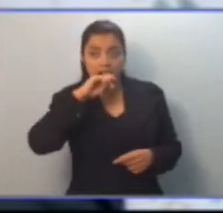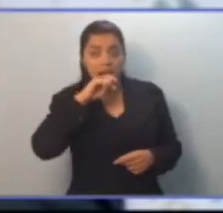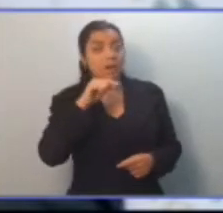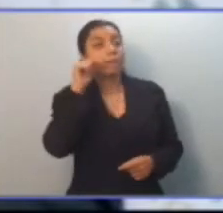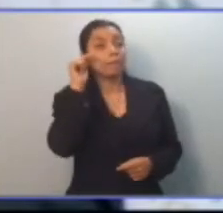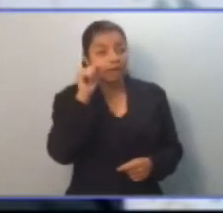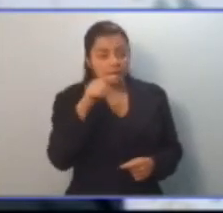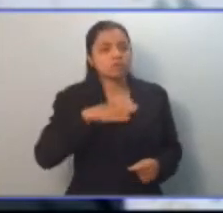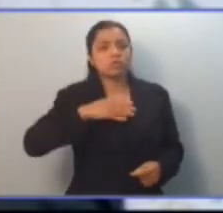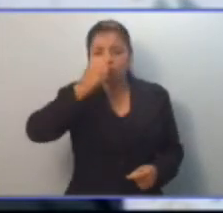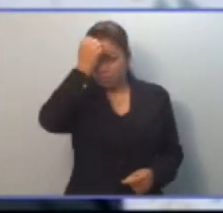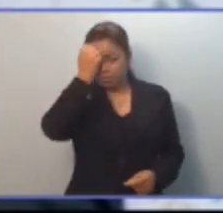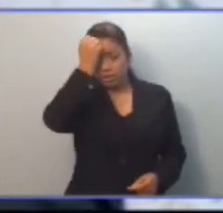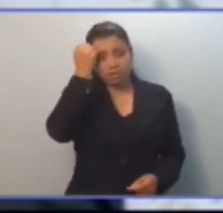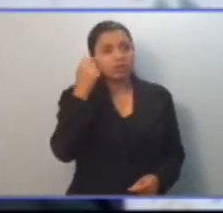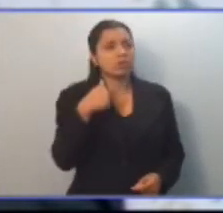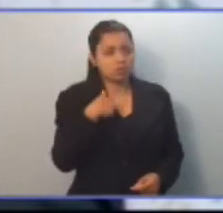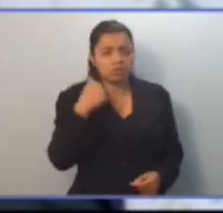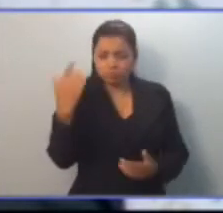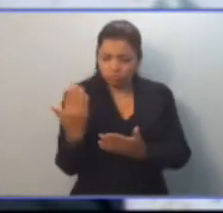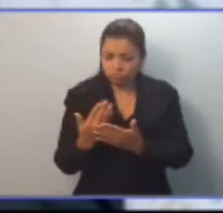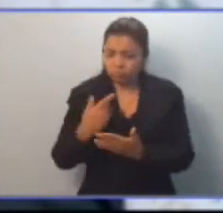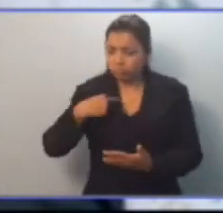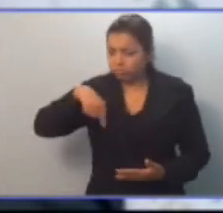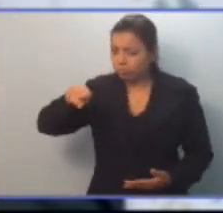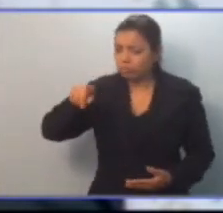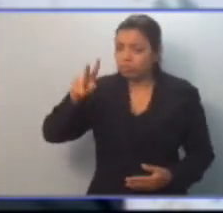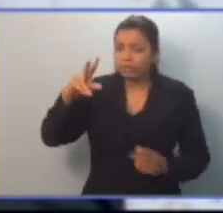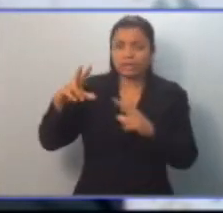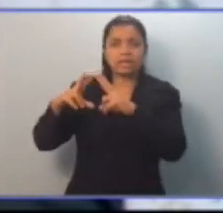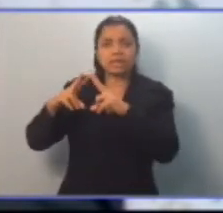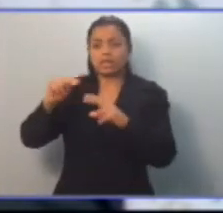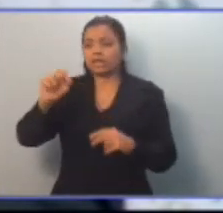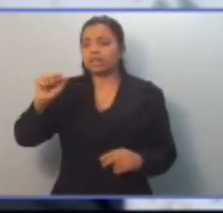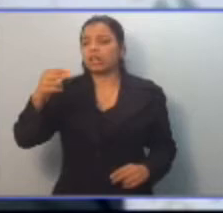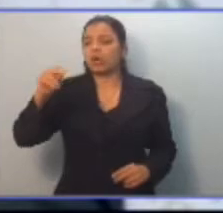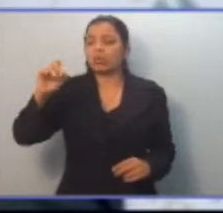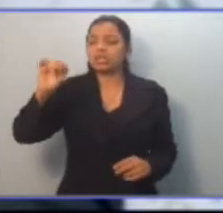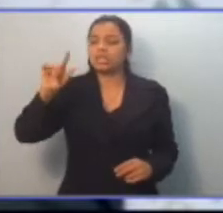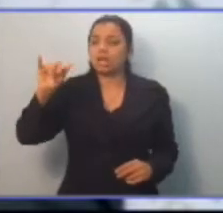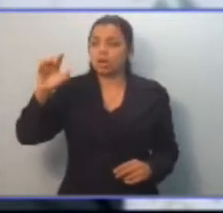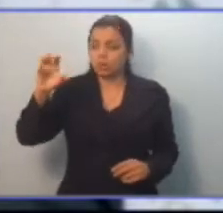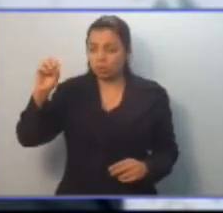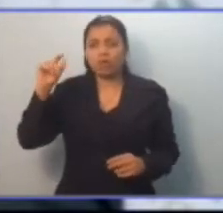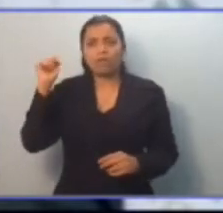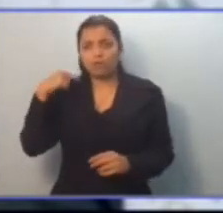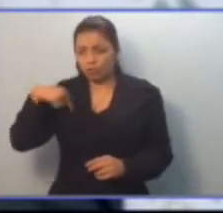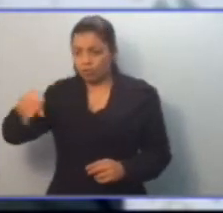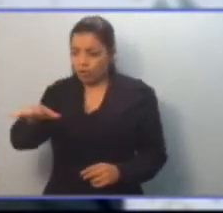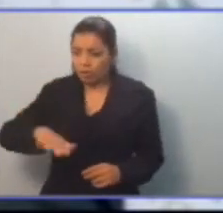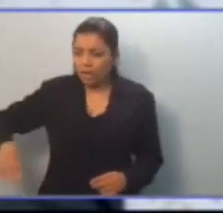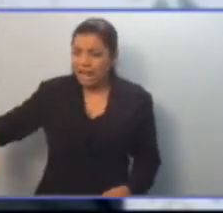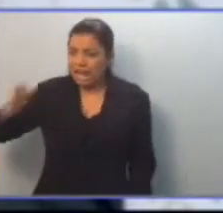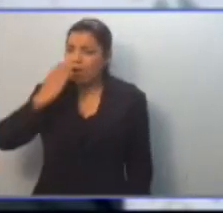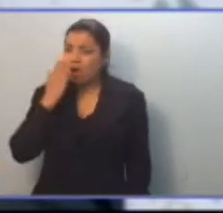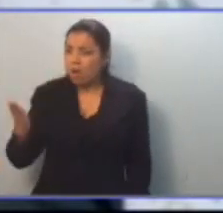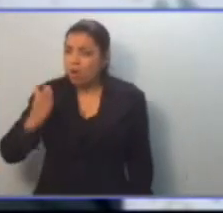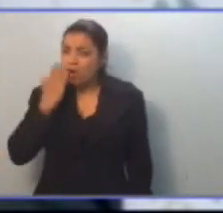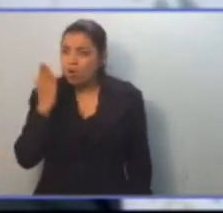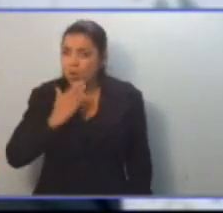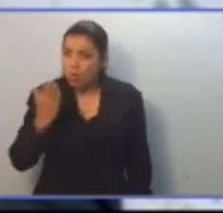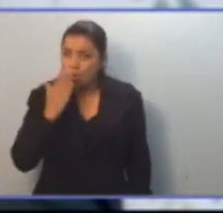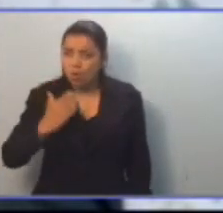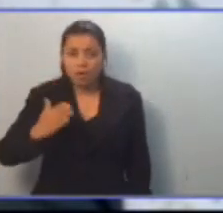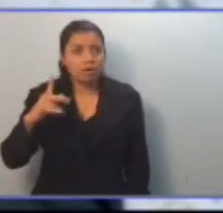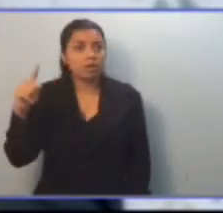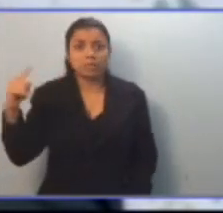eso me he formado. Cuando estuve en Nahuizalco, fui a hacer un lanzamiento en una zona estrictamente indígena y nos rodearon